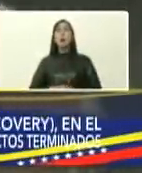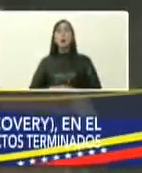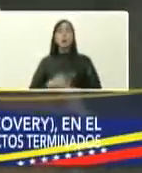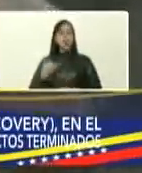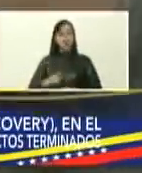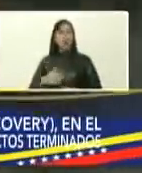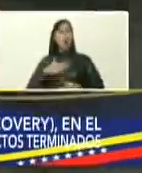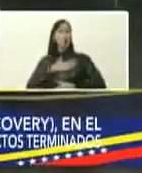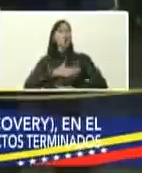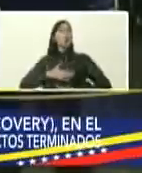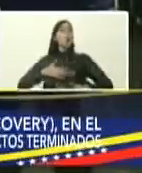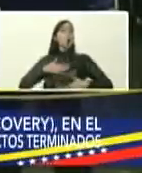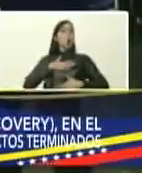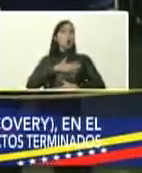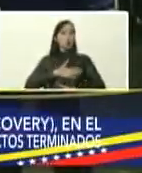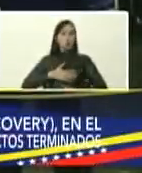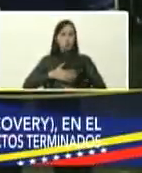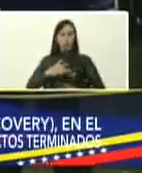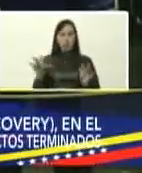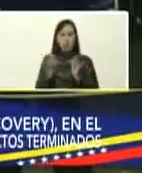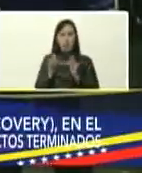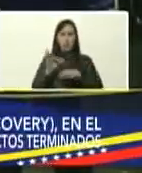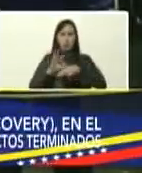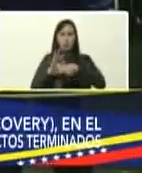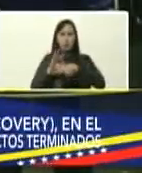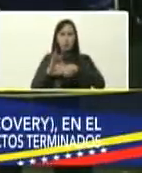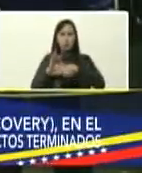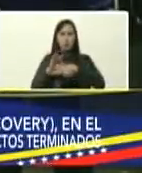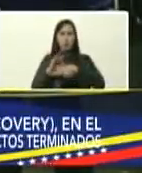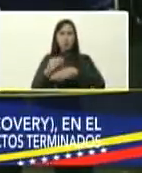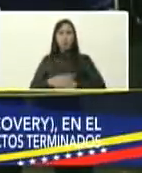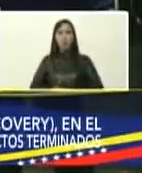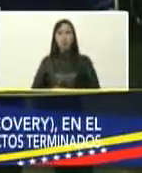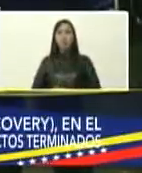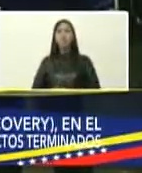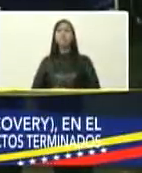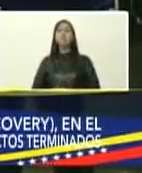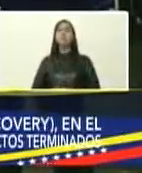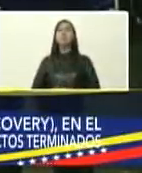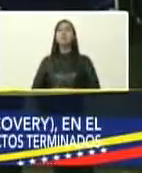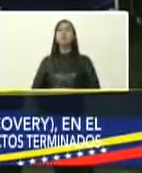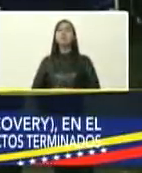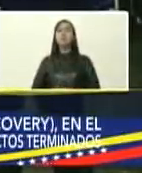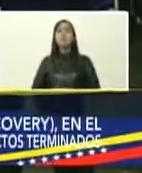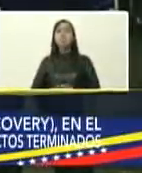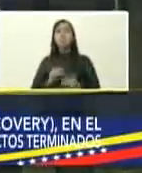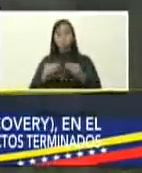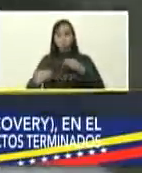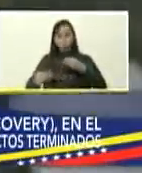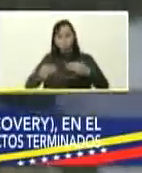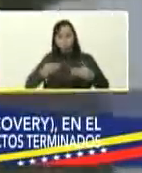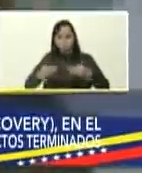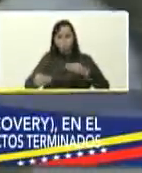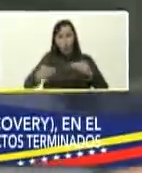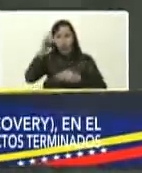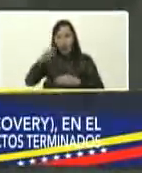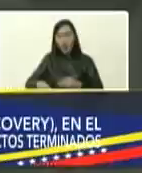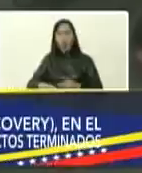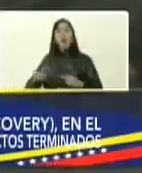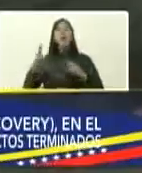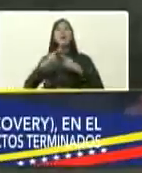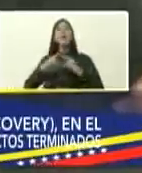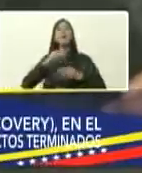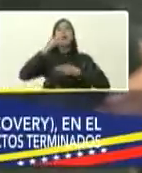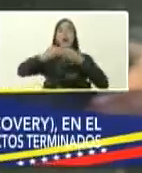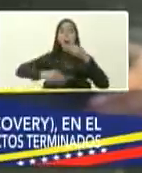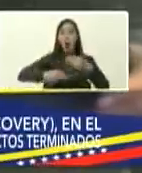confort. También está elaborado en piel, una piel que es nacional, elaborada en el estado Táchira,